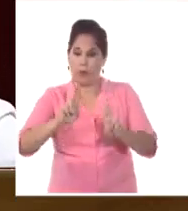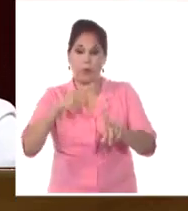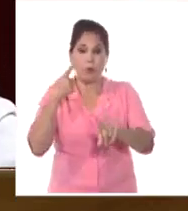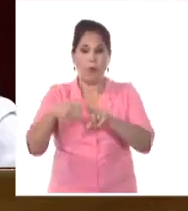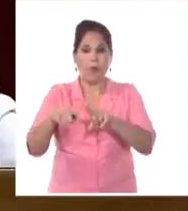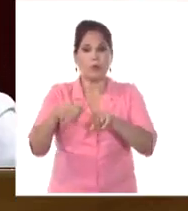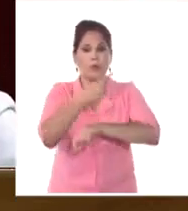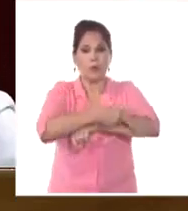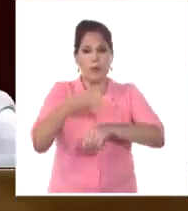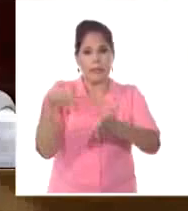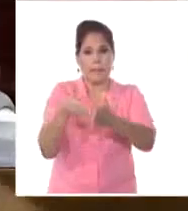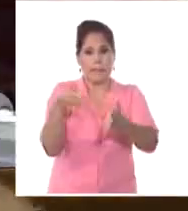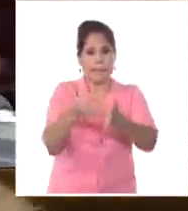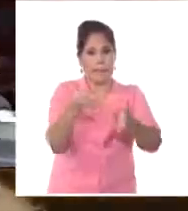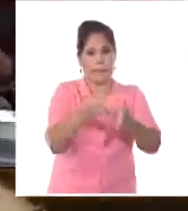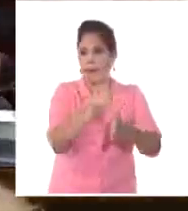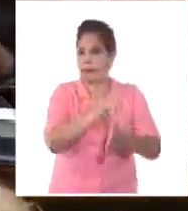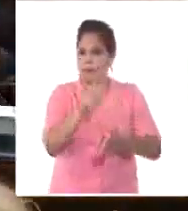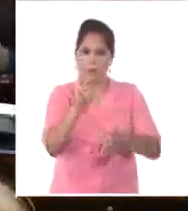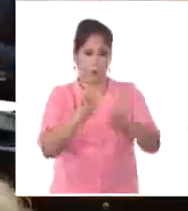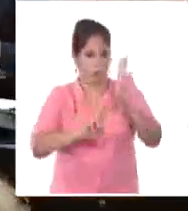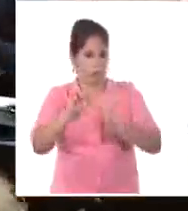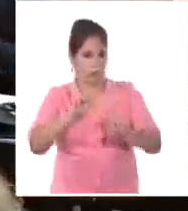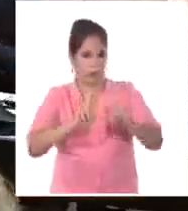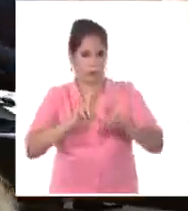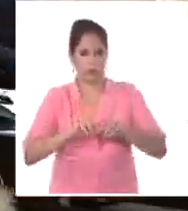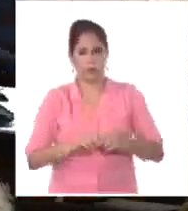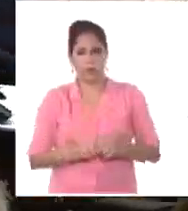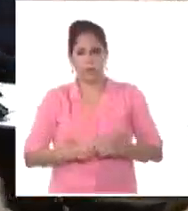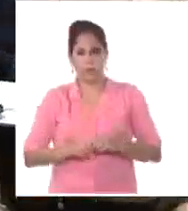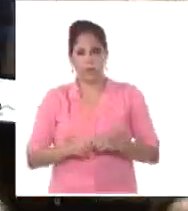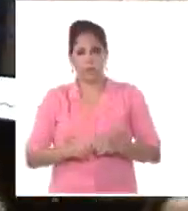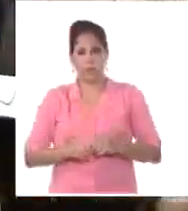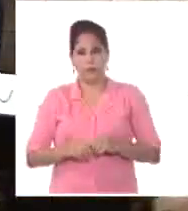extranjeras y organismos internacionales.